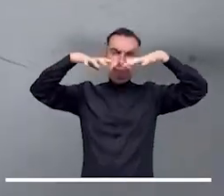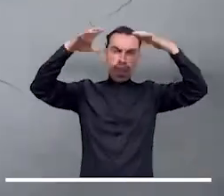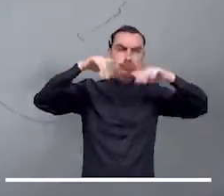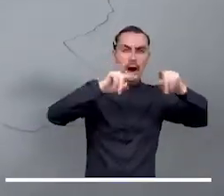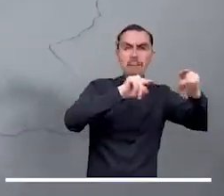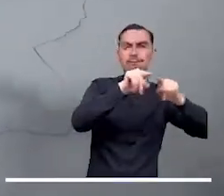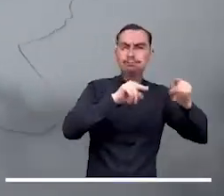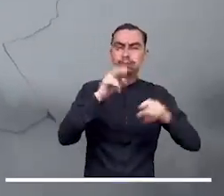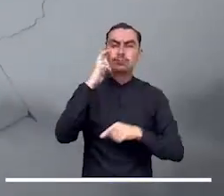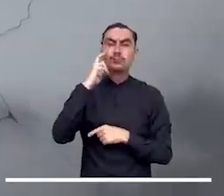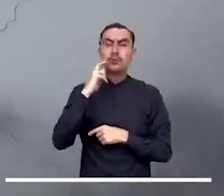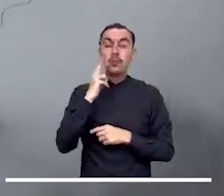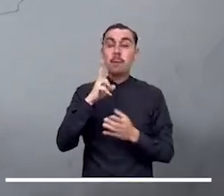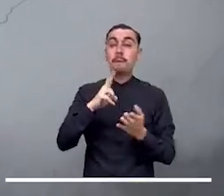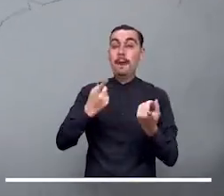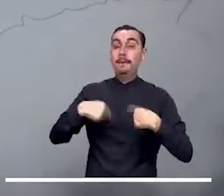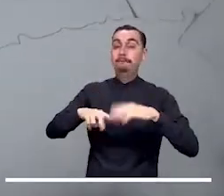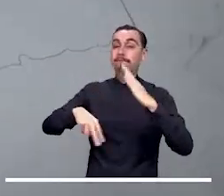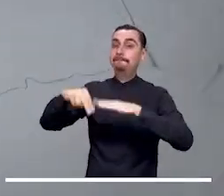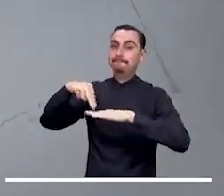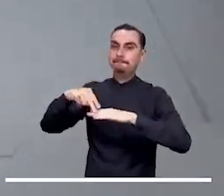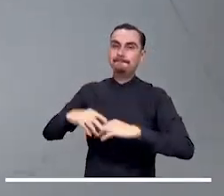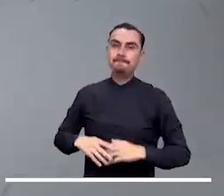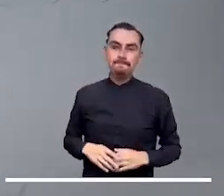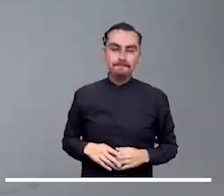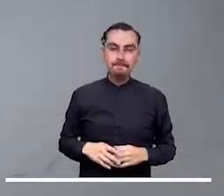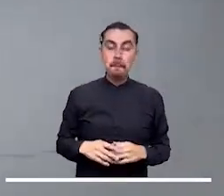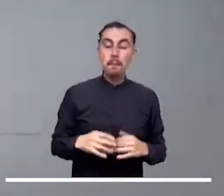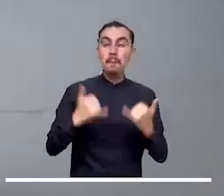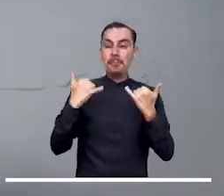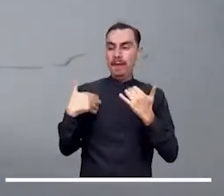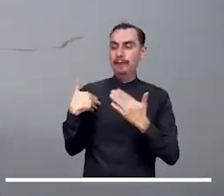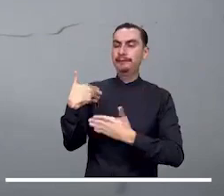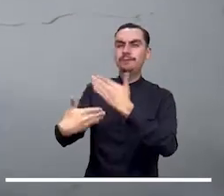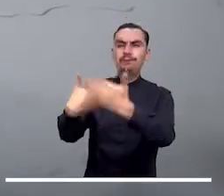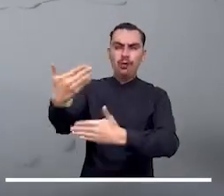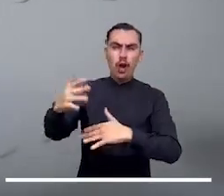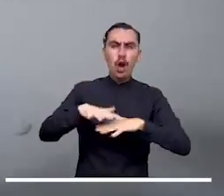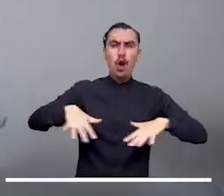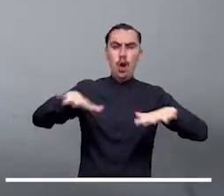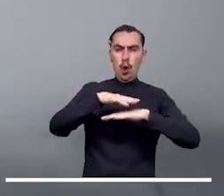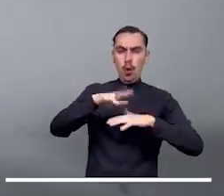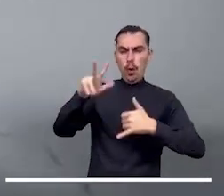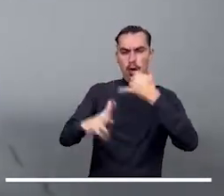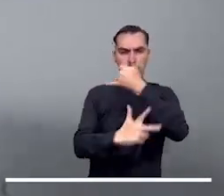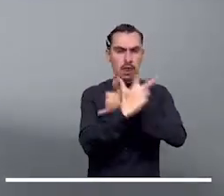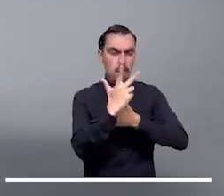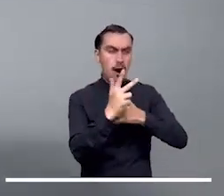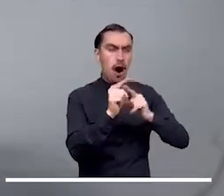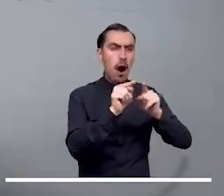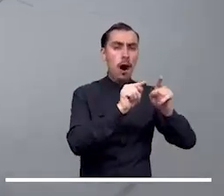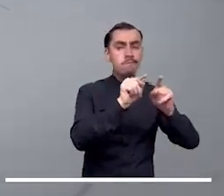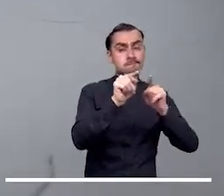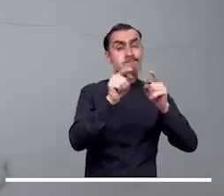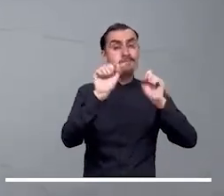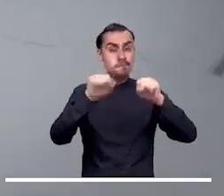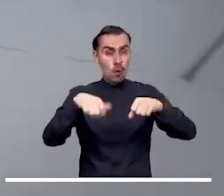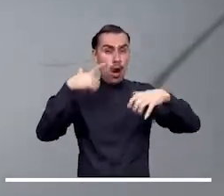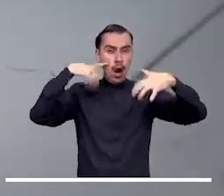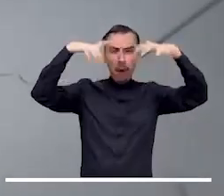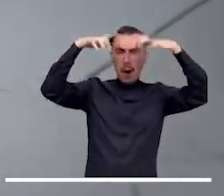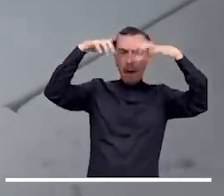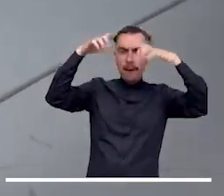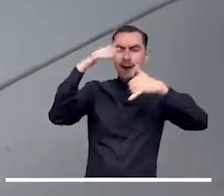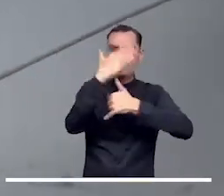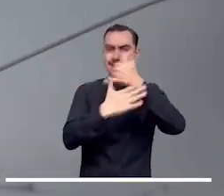del Cauca y Chocó se esperan aguaceros moderados. En la región andina, el día finaliza encapotado y con